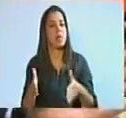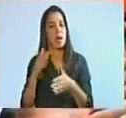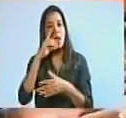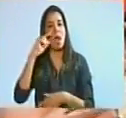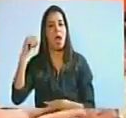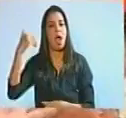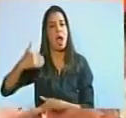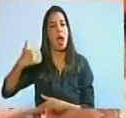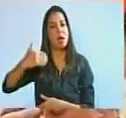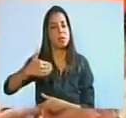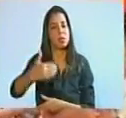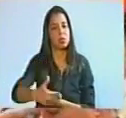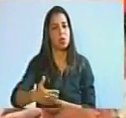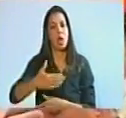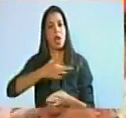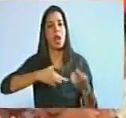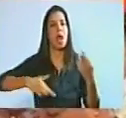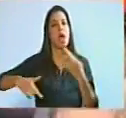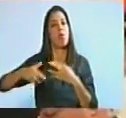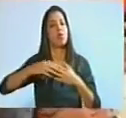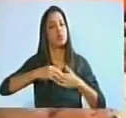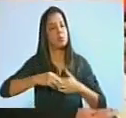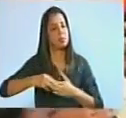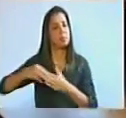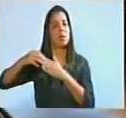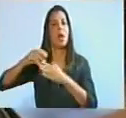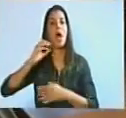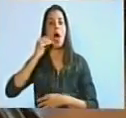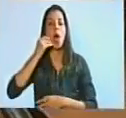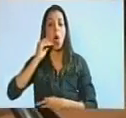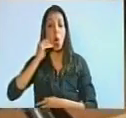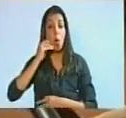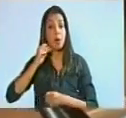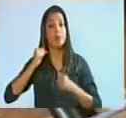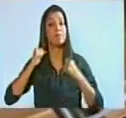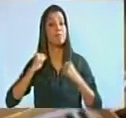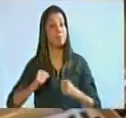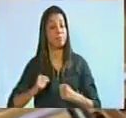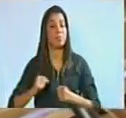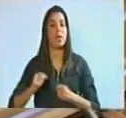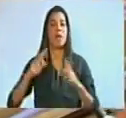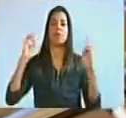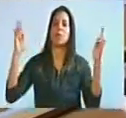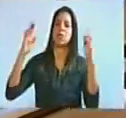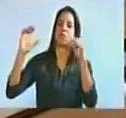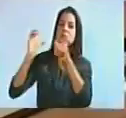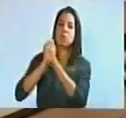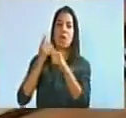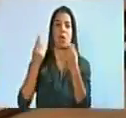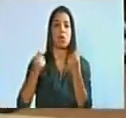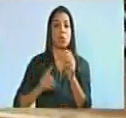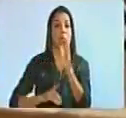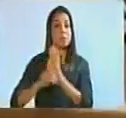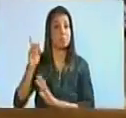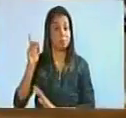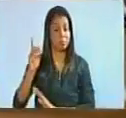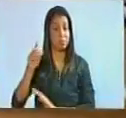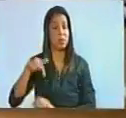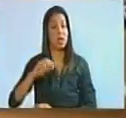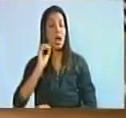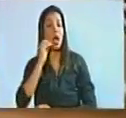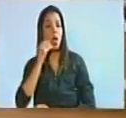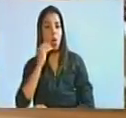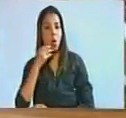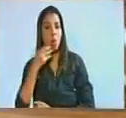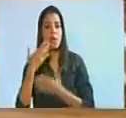tanto tiempo nos llevó la revolución bolivariana y que esta juventud es fruto de ese éxito económico, que esta juventud tuvo